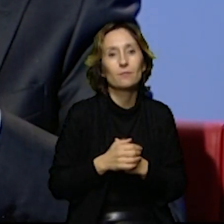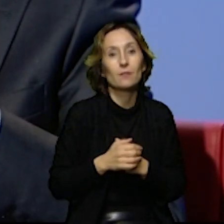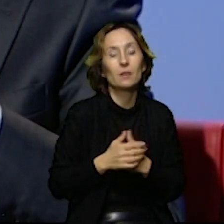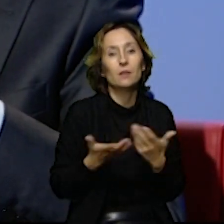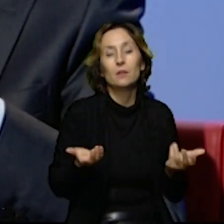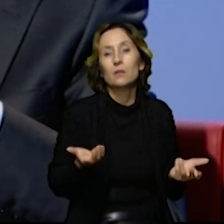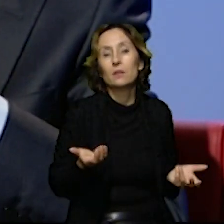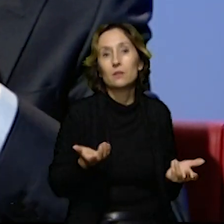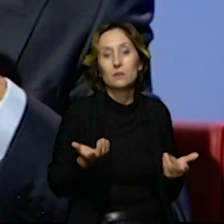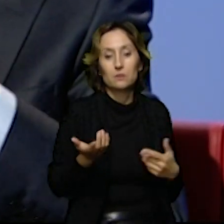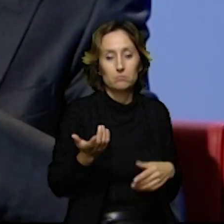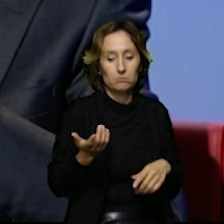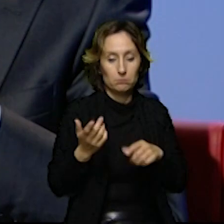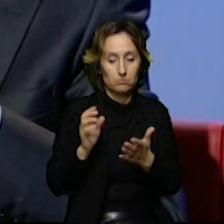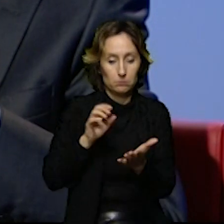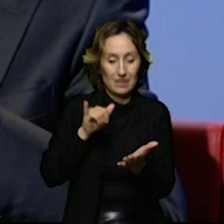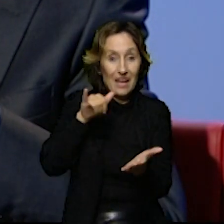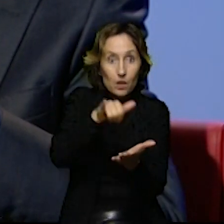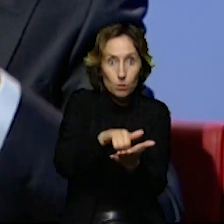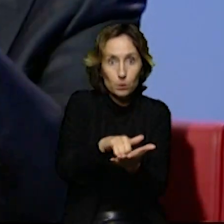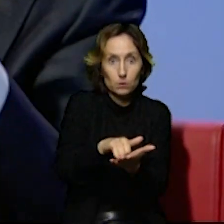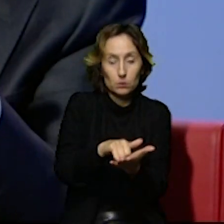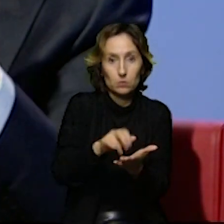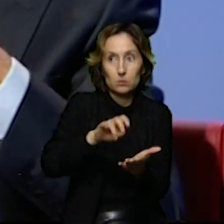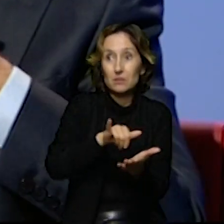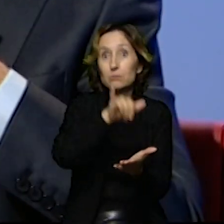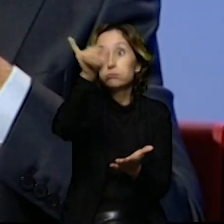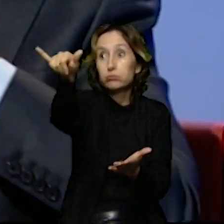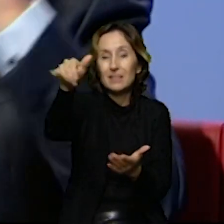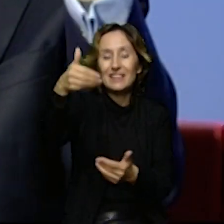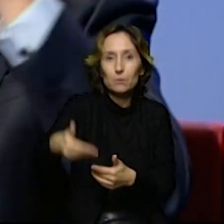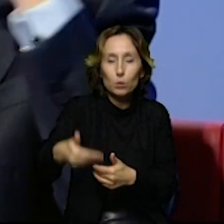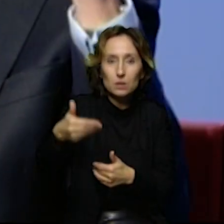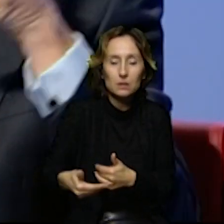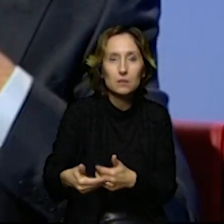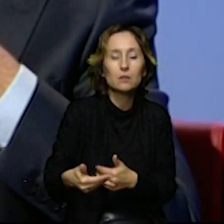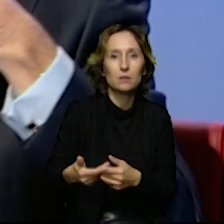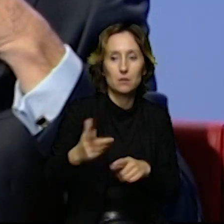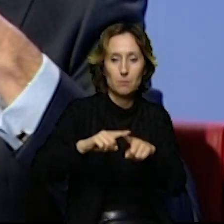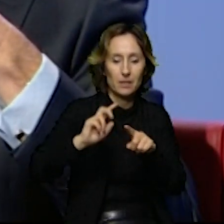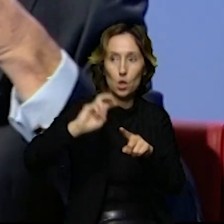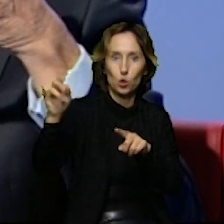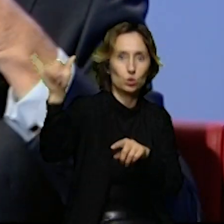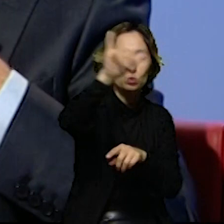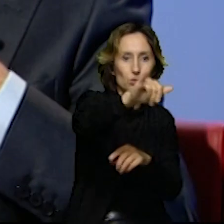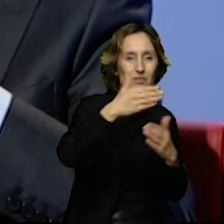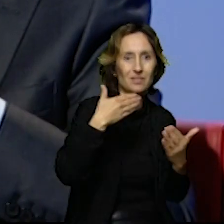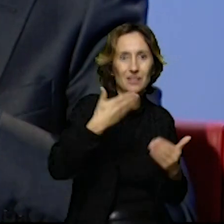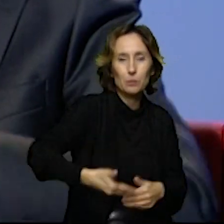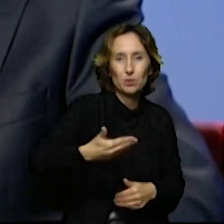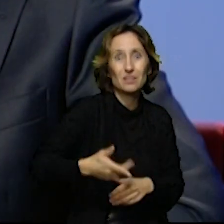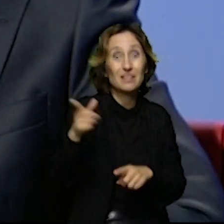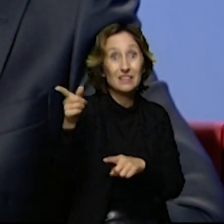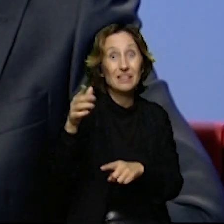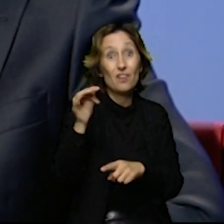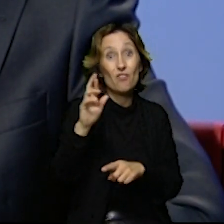vuelos a aeropuertos que sean importantes hubs, que tengan luego comunicación con otras, y lo de Frankfurt ha sido un